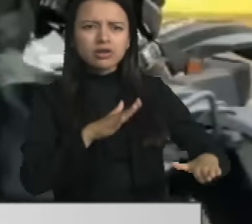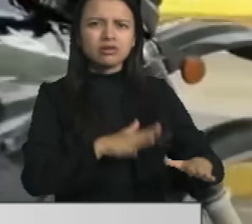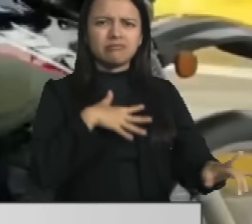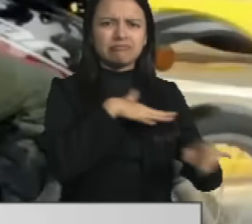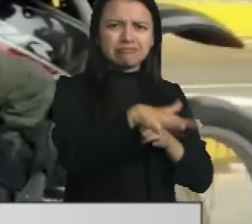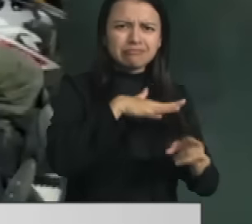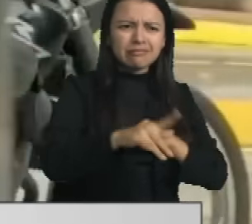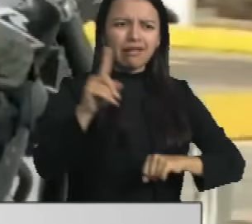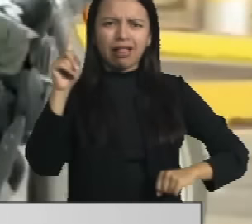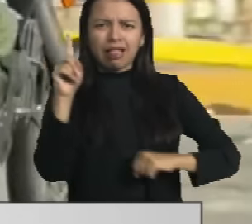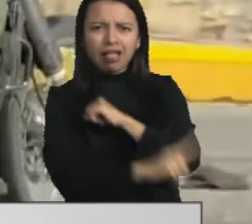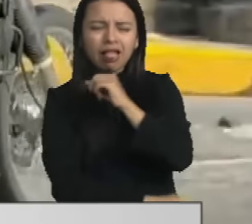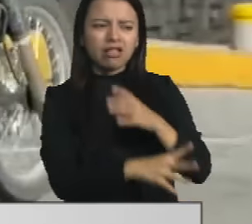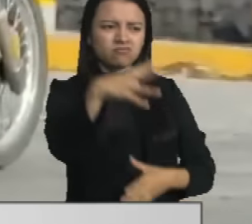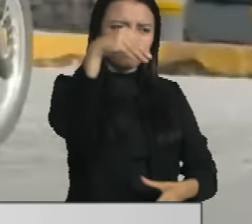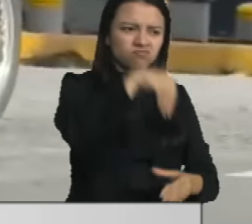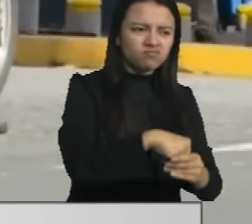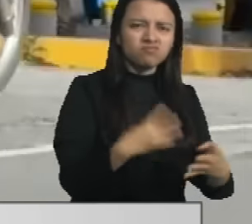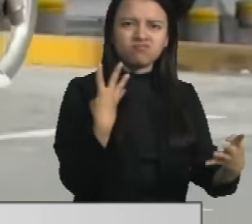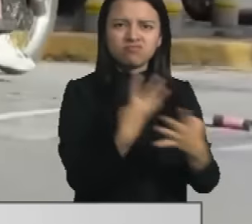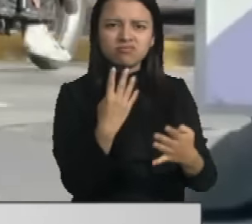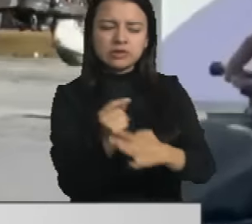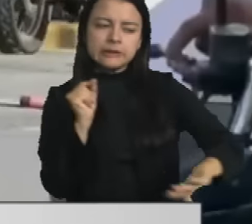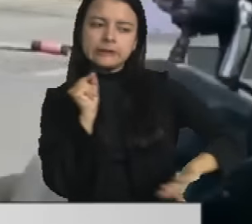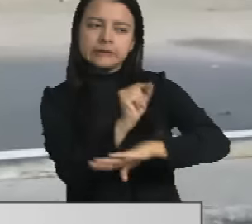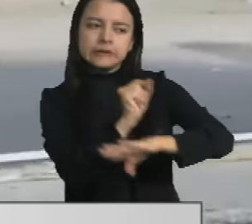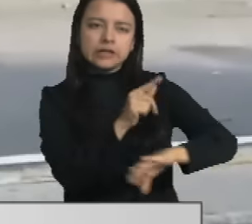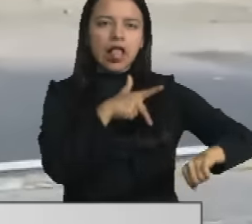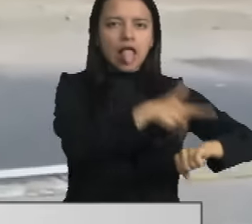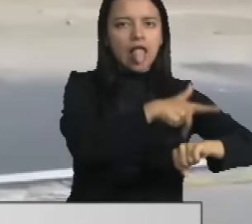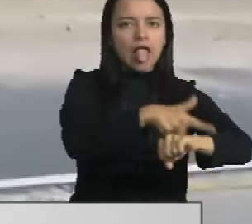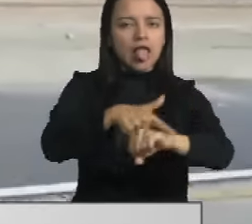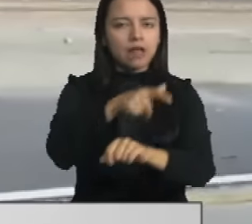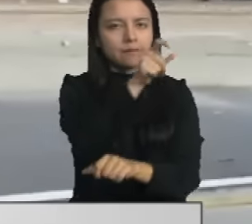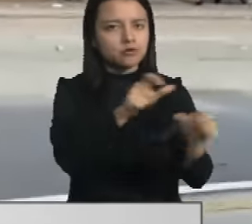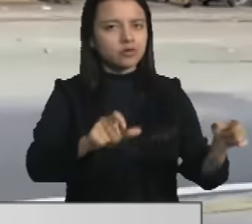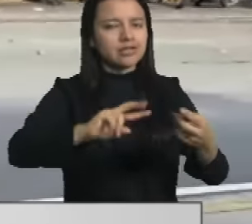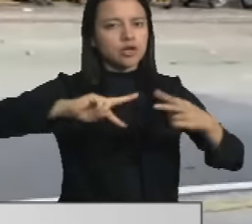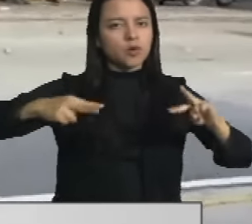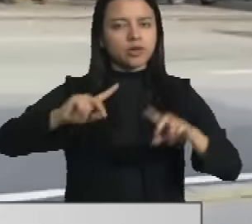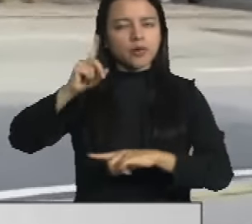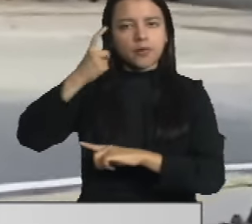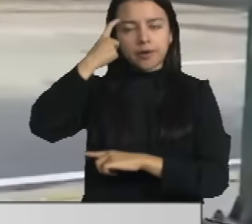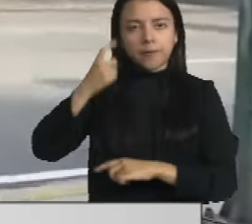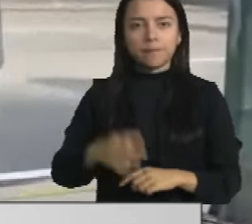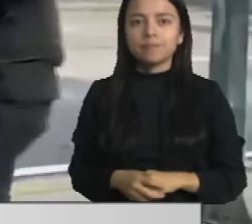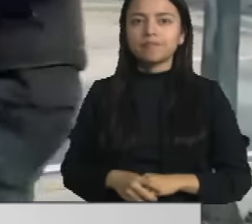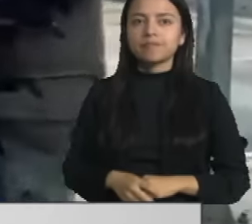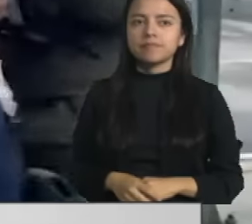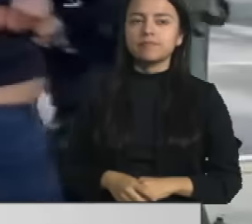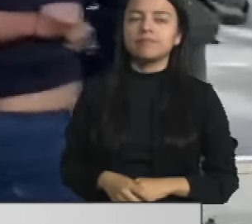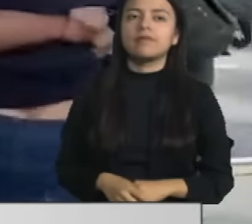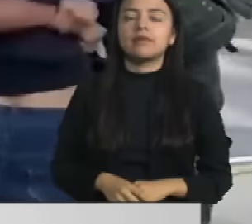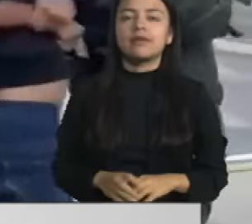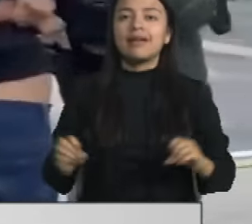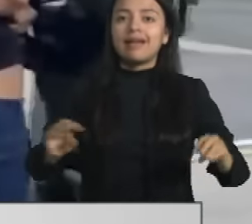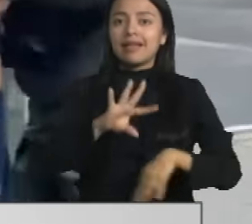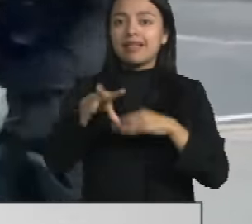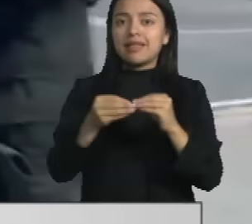procesos penales arbitrarios y acoso a críticos del gobierno. Además, recalcaron que se debe exigir la verificación independiente